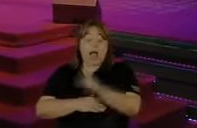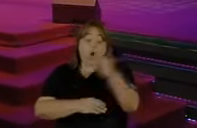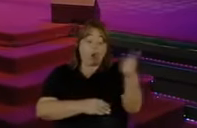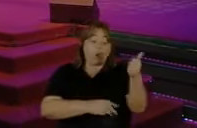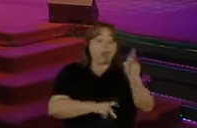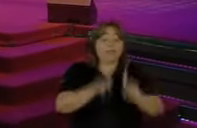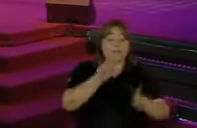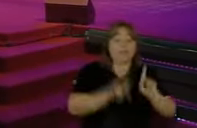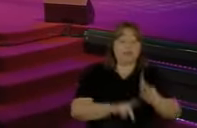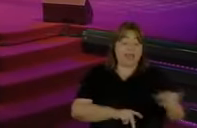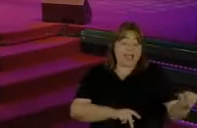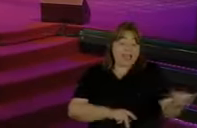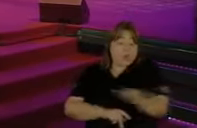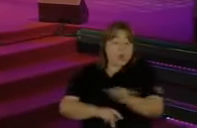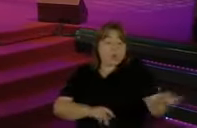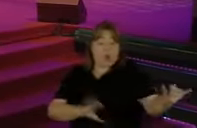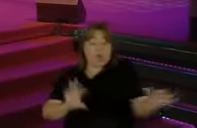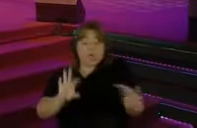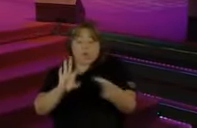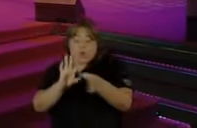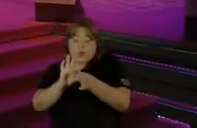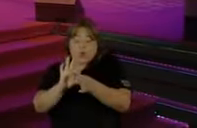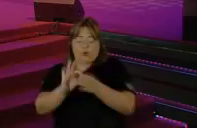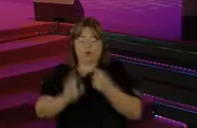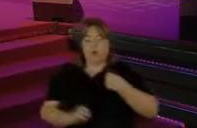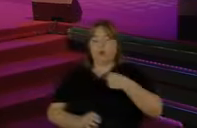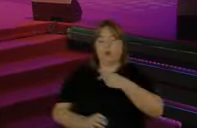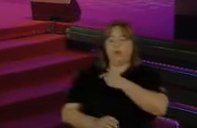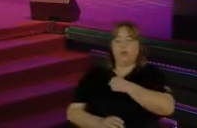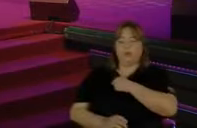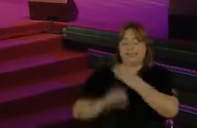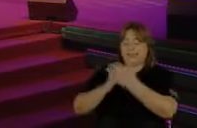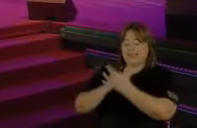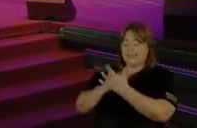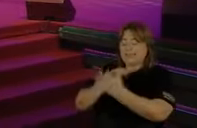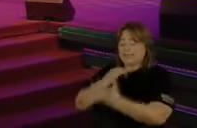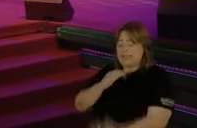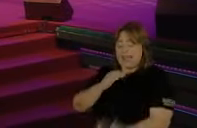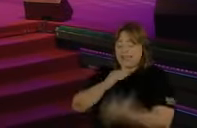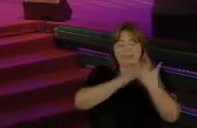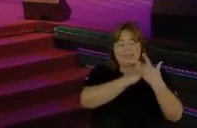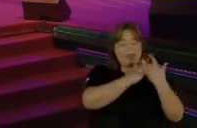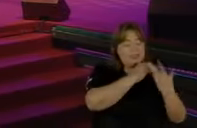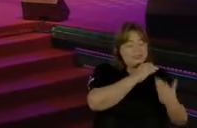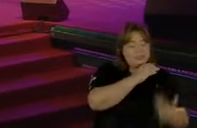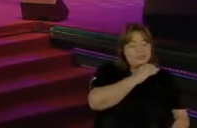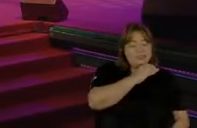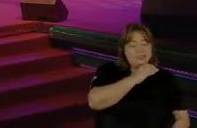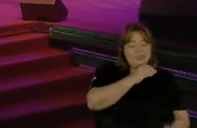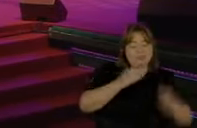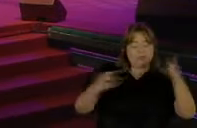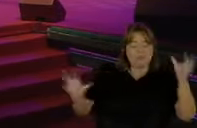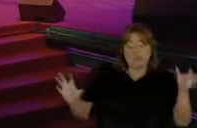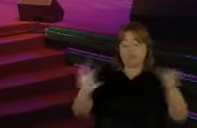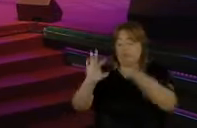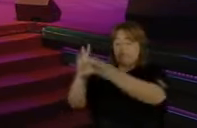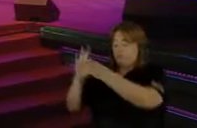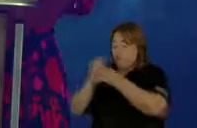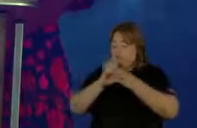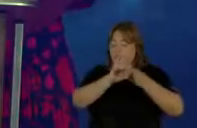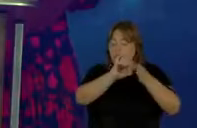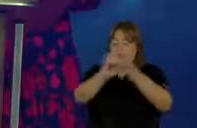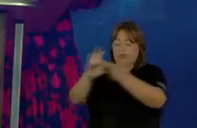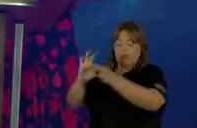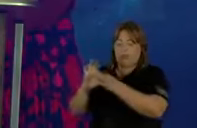nos une a nosotros. Hay una sangre que nos une a todos en este día maravilloso. Dice